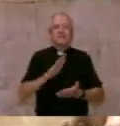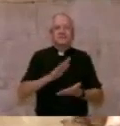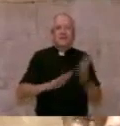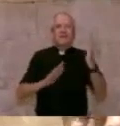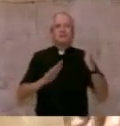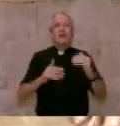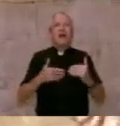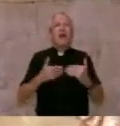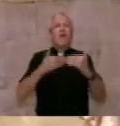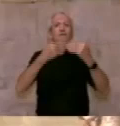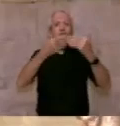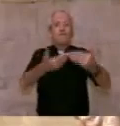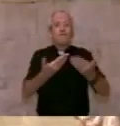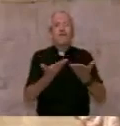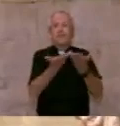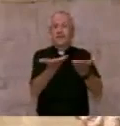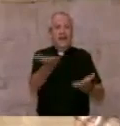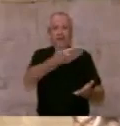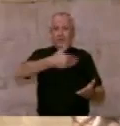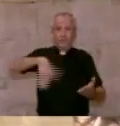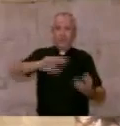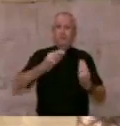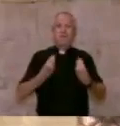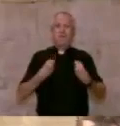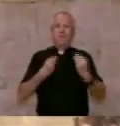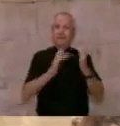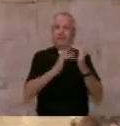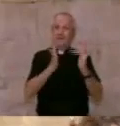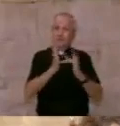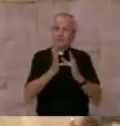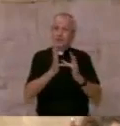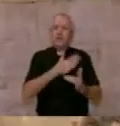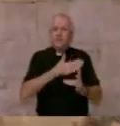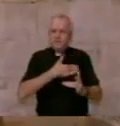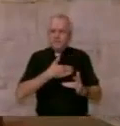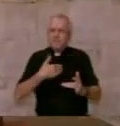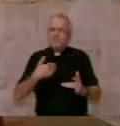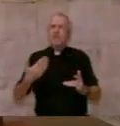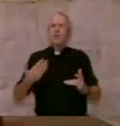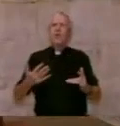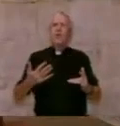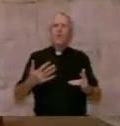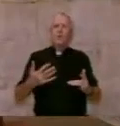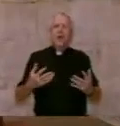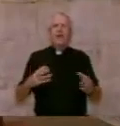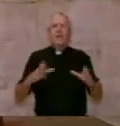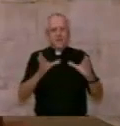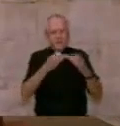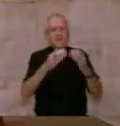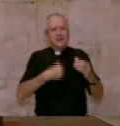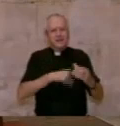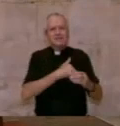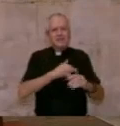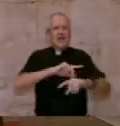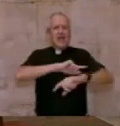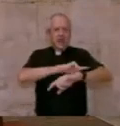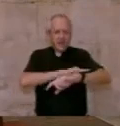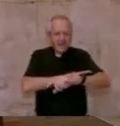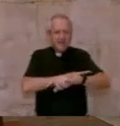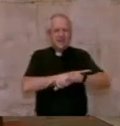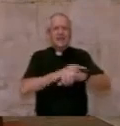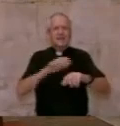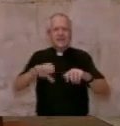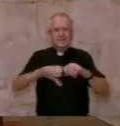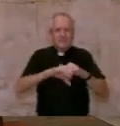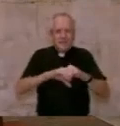Salgamos a ofrecer todos, a todos la vida de Jesucristo. Prefiero una iglesia accidentada, herida y manchada